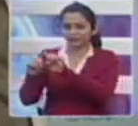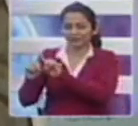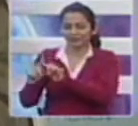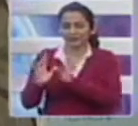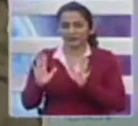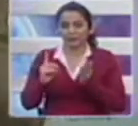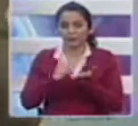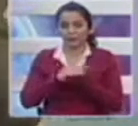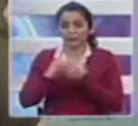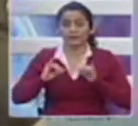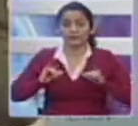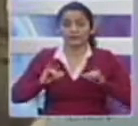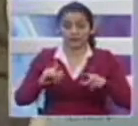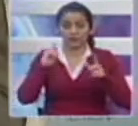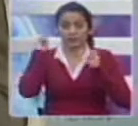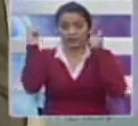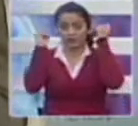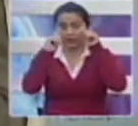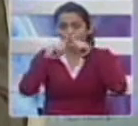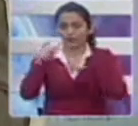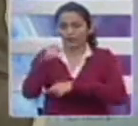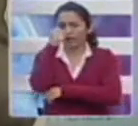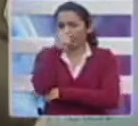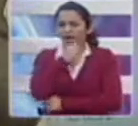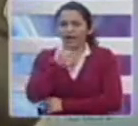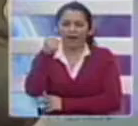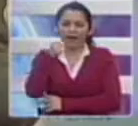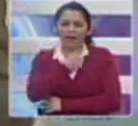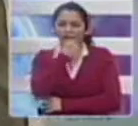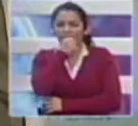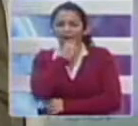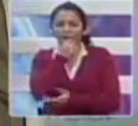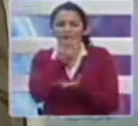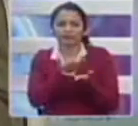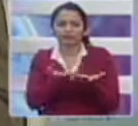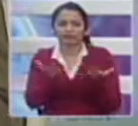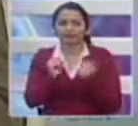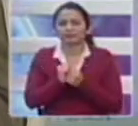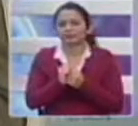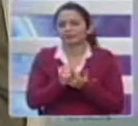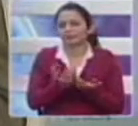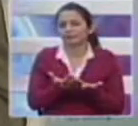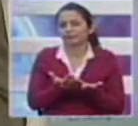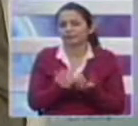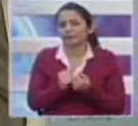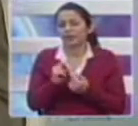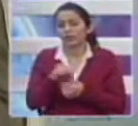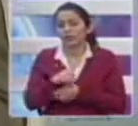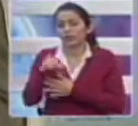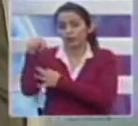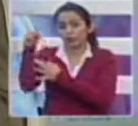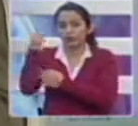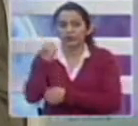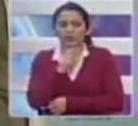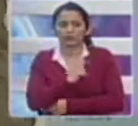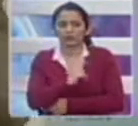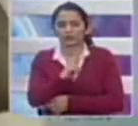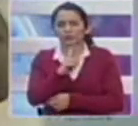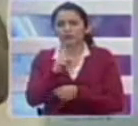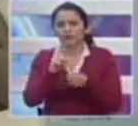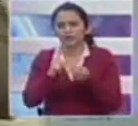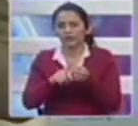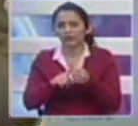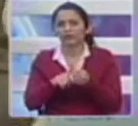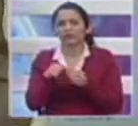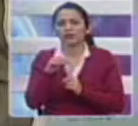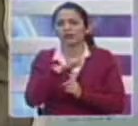que tendremos eventos artísticos, los eventos ya tradicionales quitonía, tanto en el norte como en el sur. En la